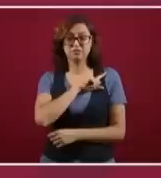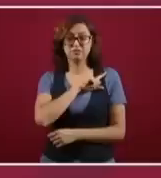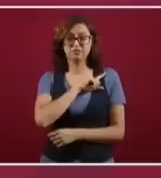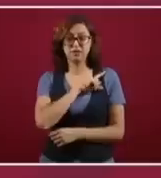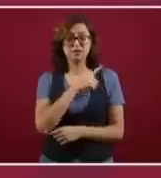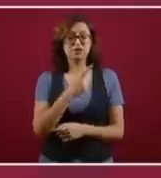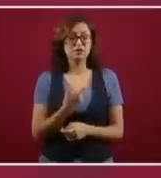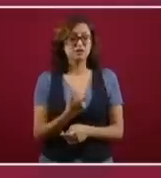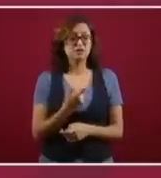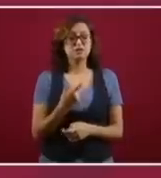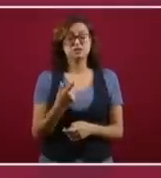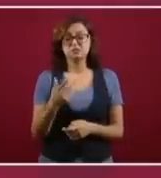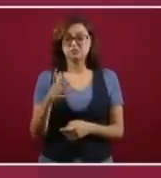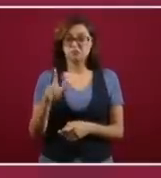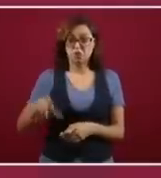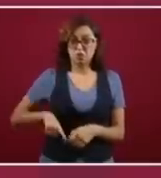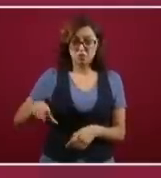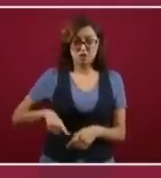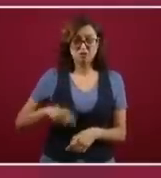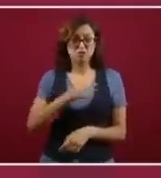empleados a su servicio.